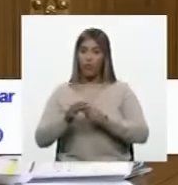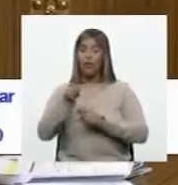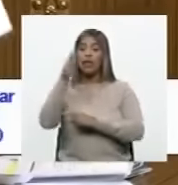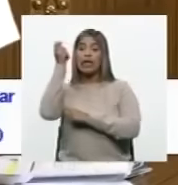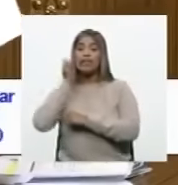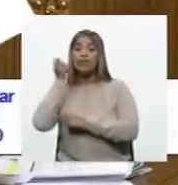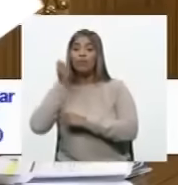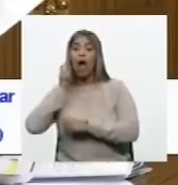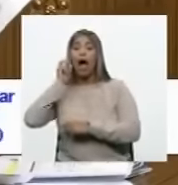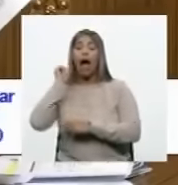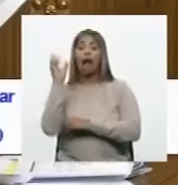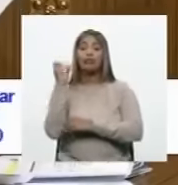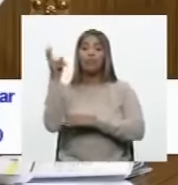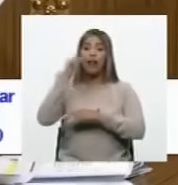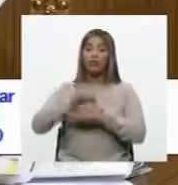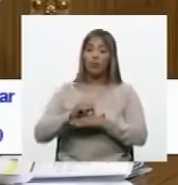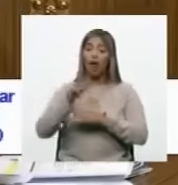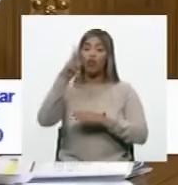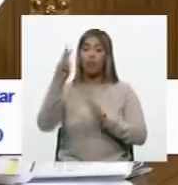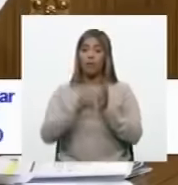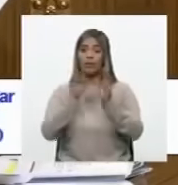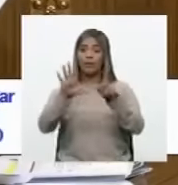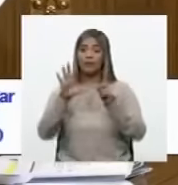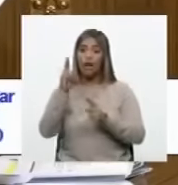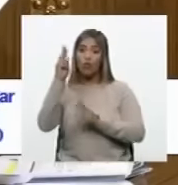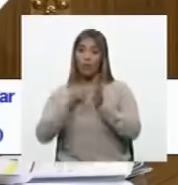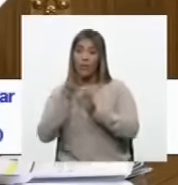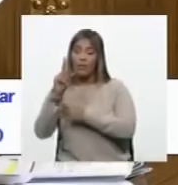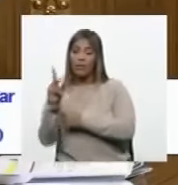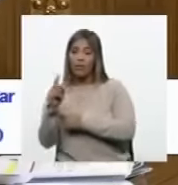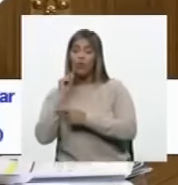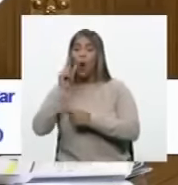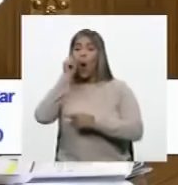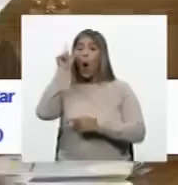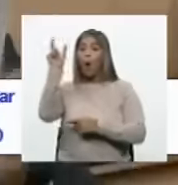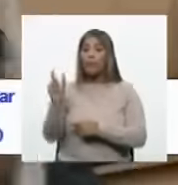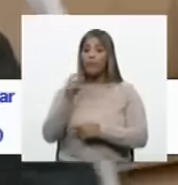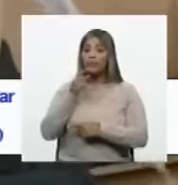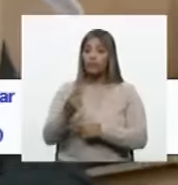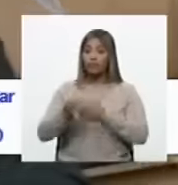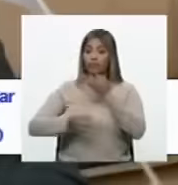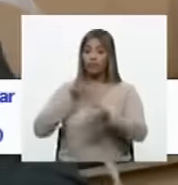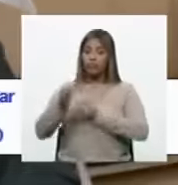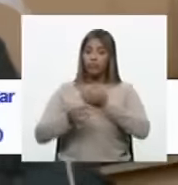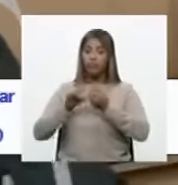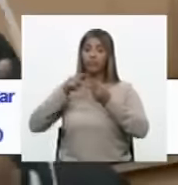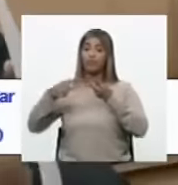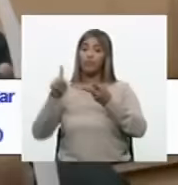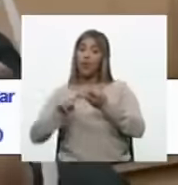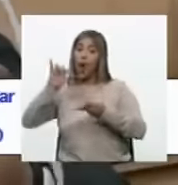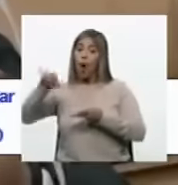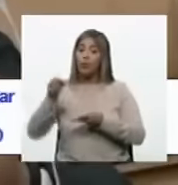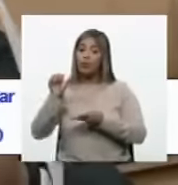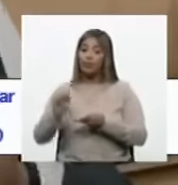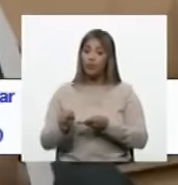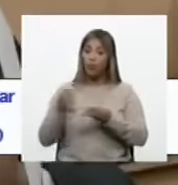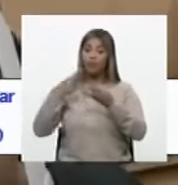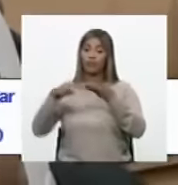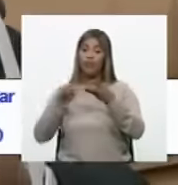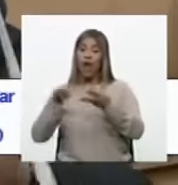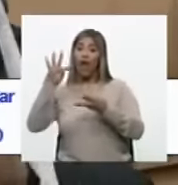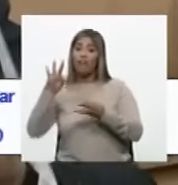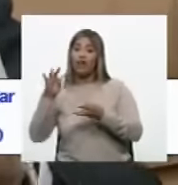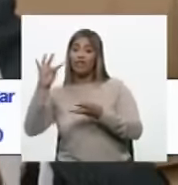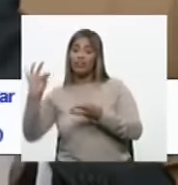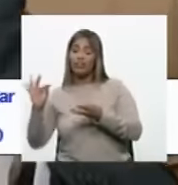diputados de la Asamblea Nacional 2016-2021. Aquí está Armando Daniel Gerardo Armas Cuartín, José Simón Calzadilla Peraza, Freddy